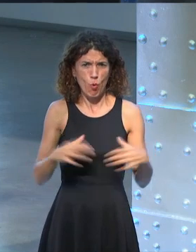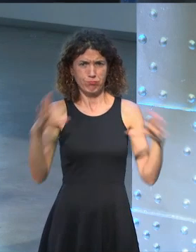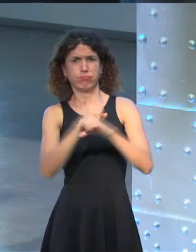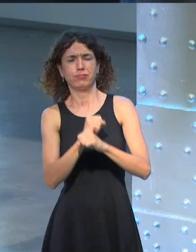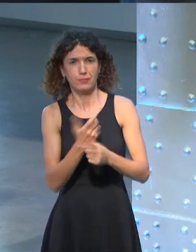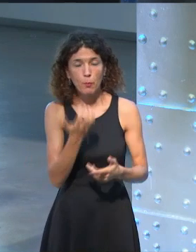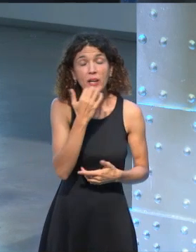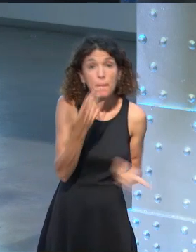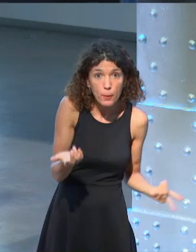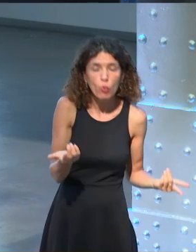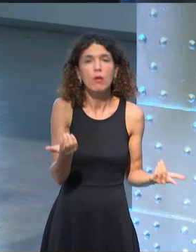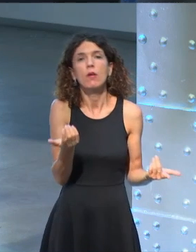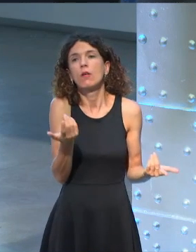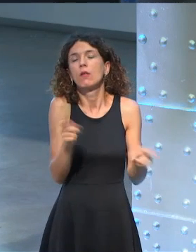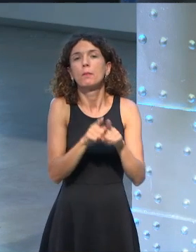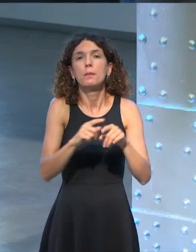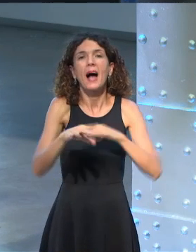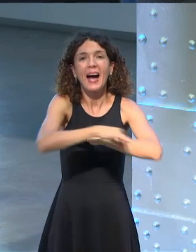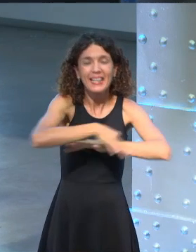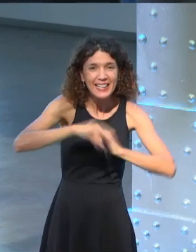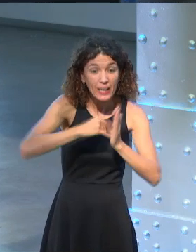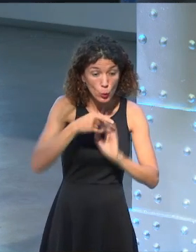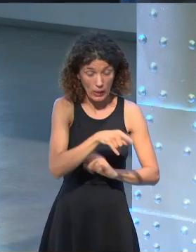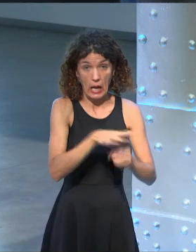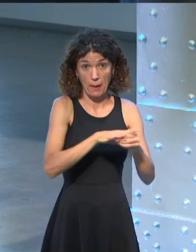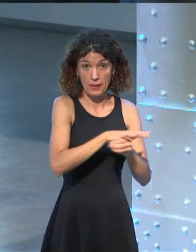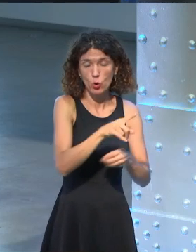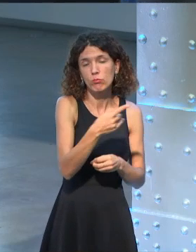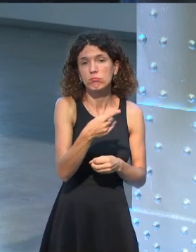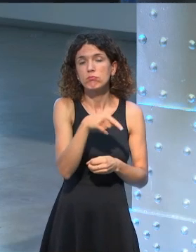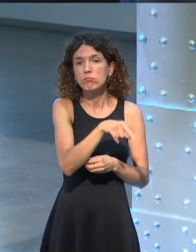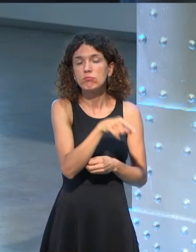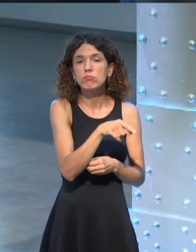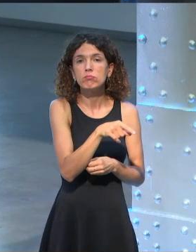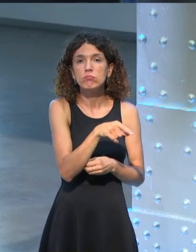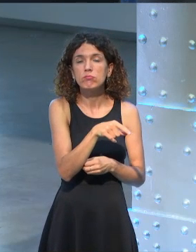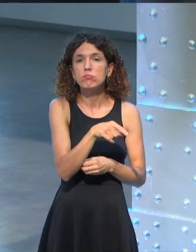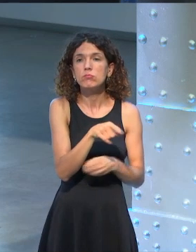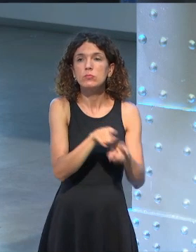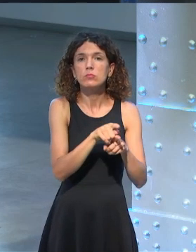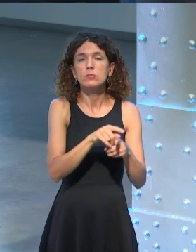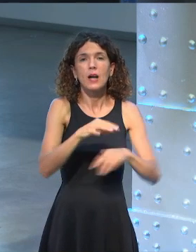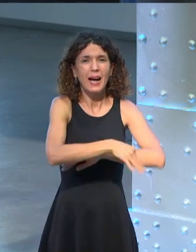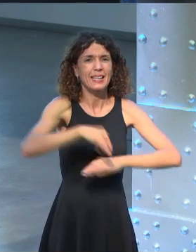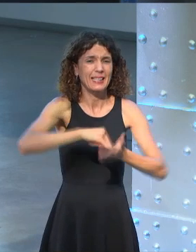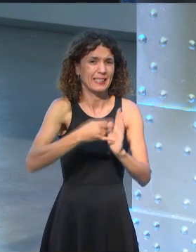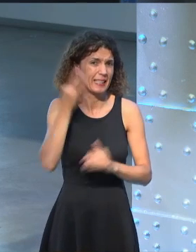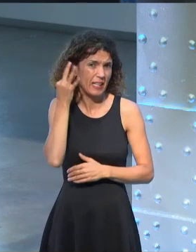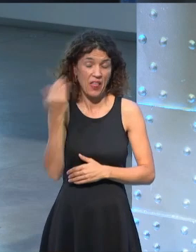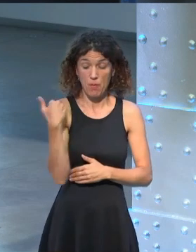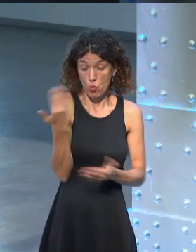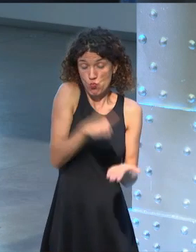se menciona, por ejemplo, en la arquitectura hay una de las grandes arquitectas que se han